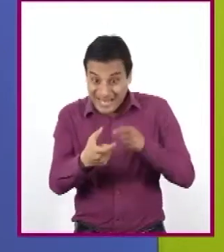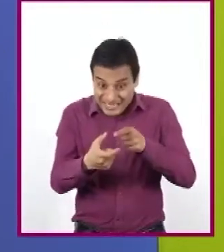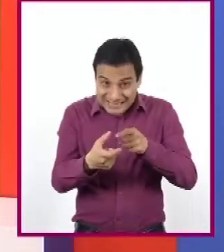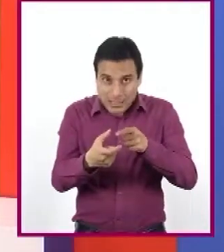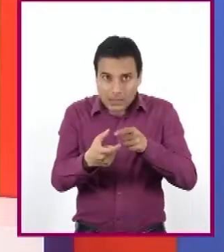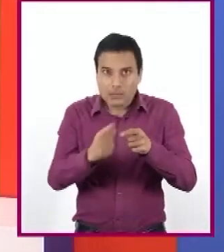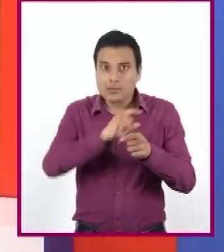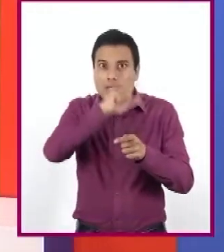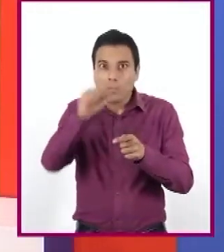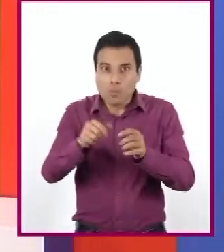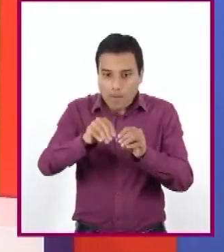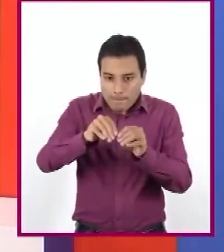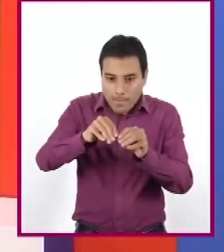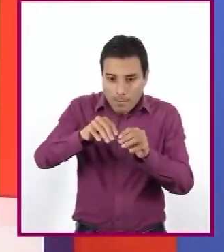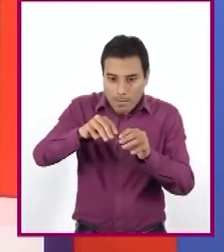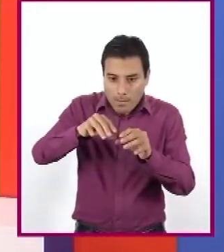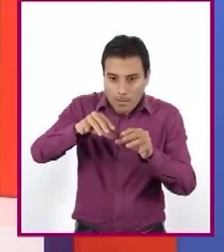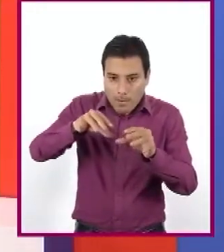nuevo.